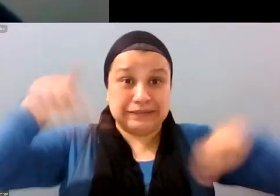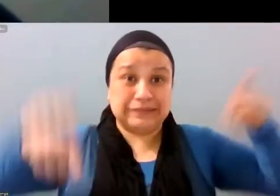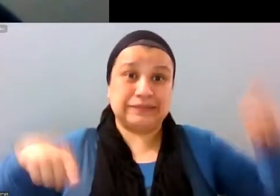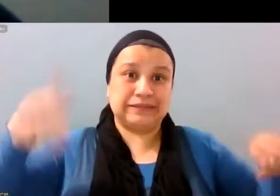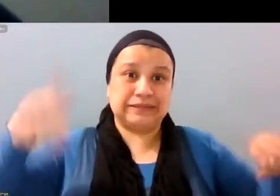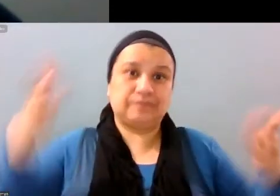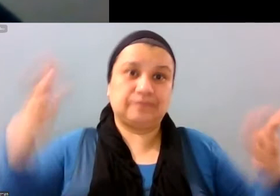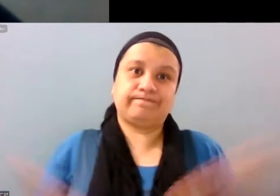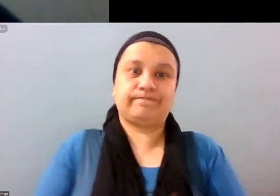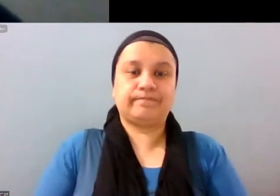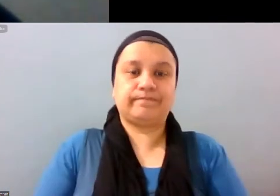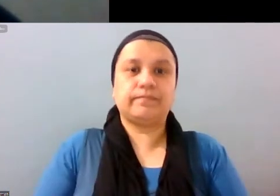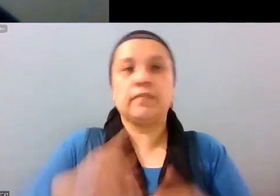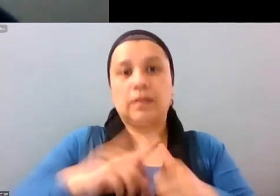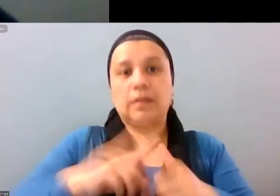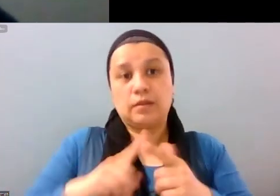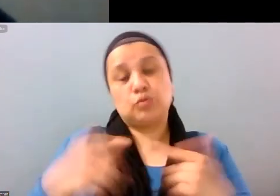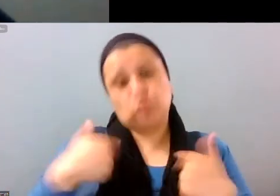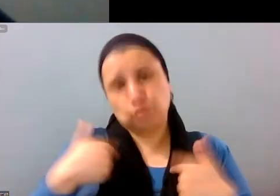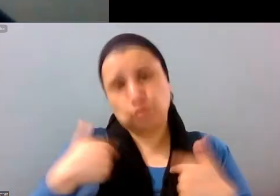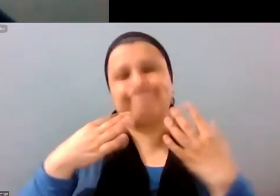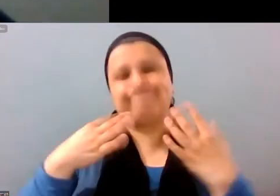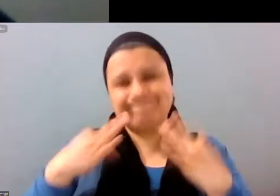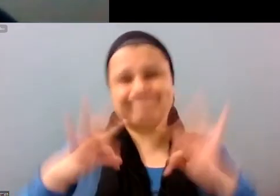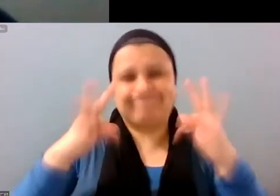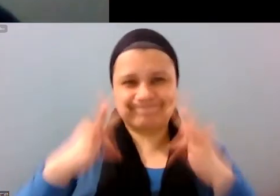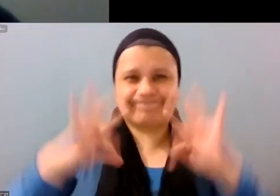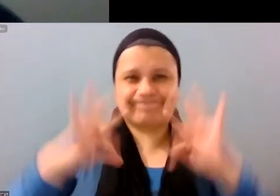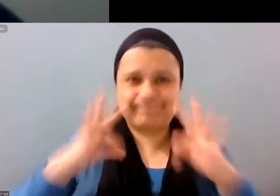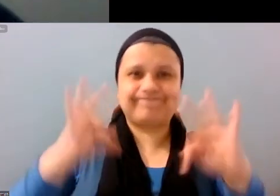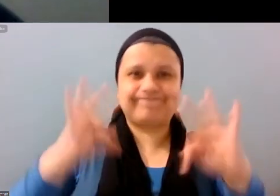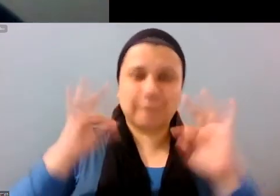pero tratamos de hacer en la medida de lo posible lo manejé